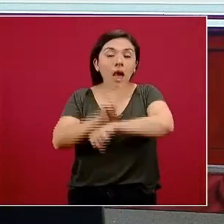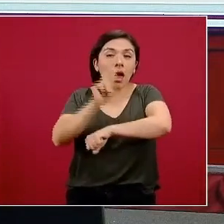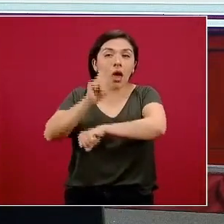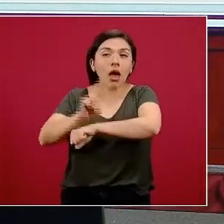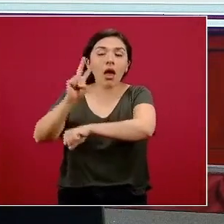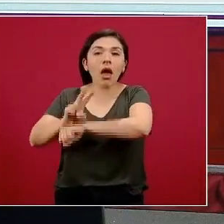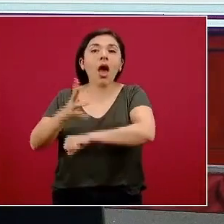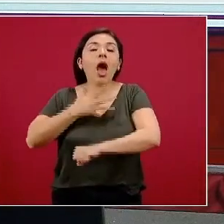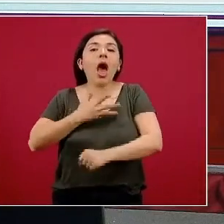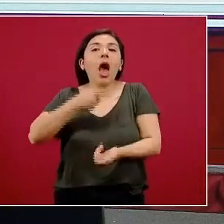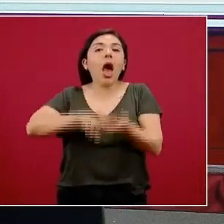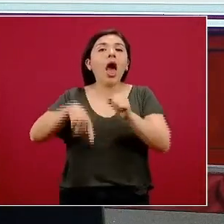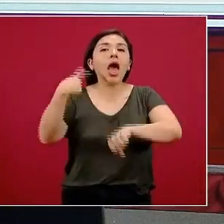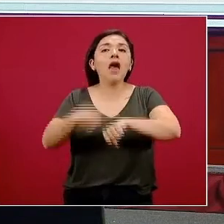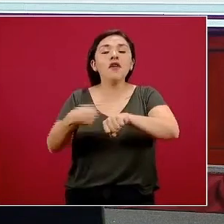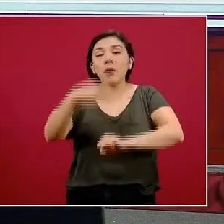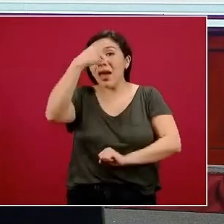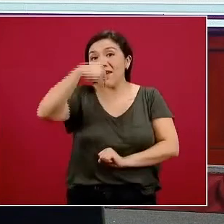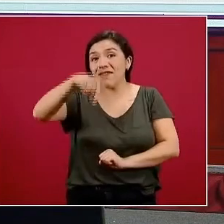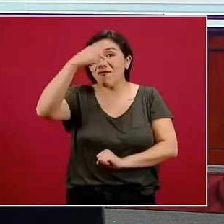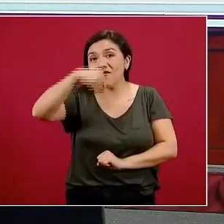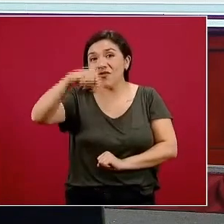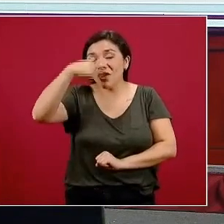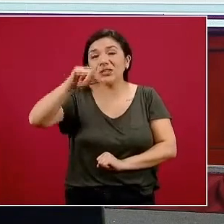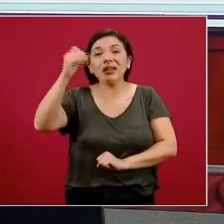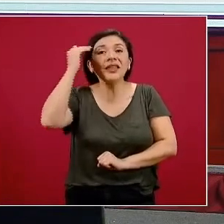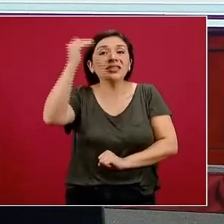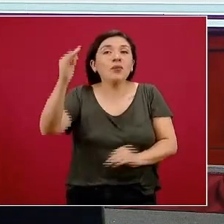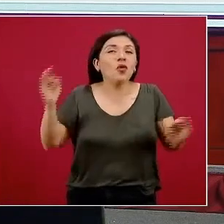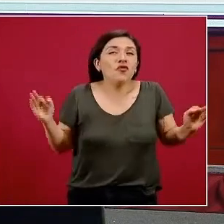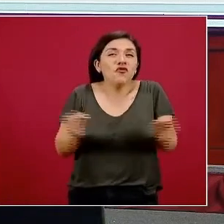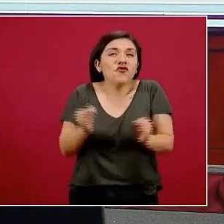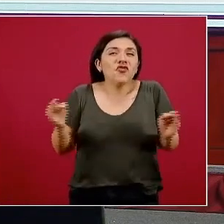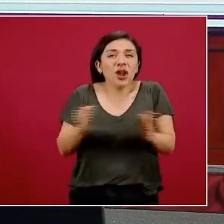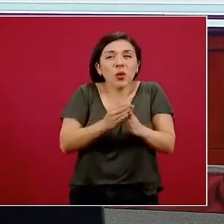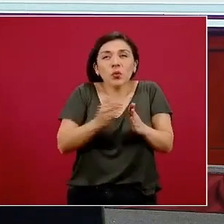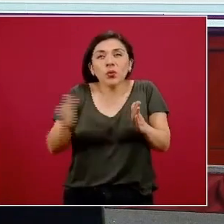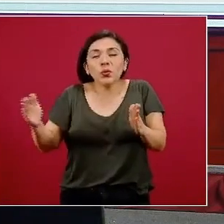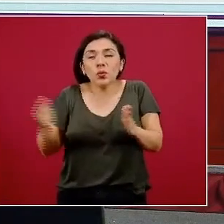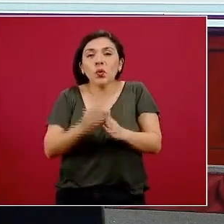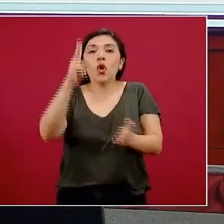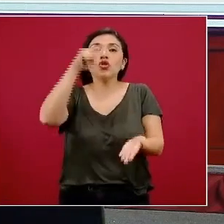vigilando influenza. Estábamos vigilando la temporada de influenza